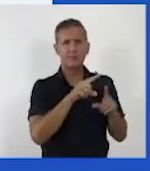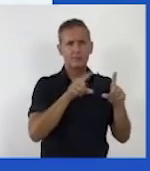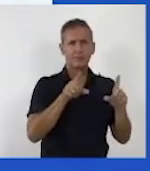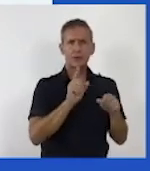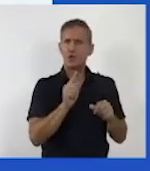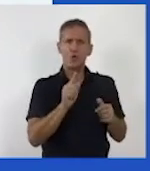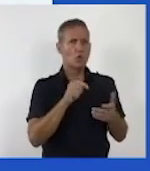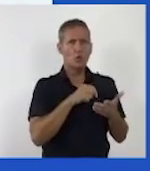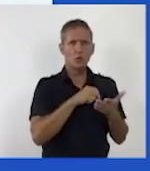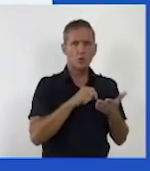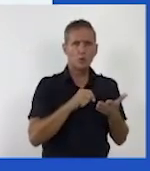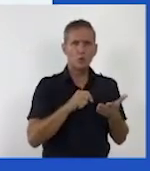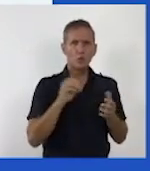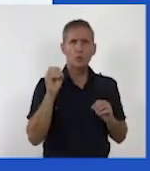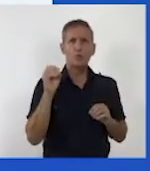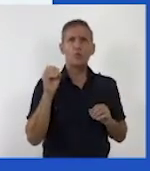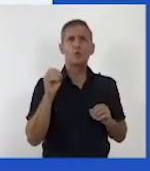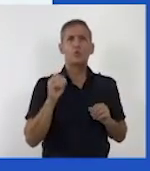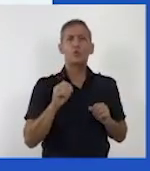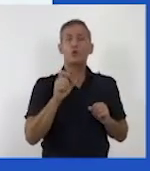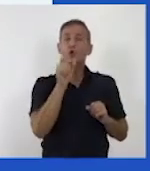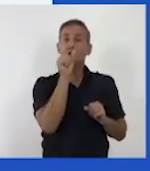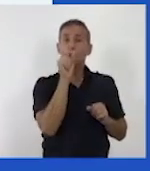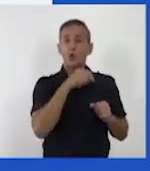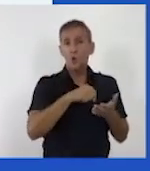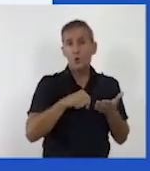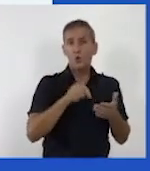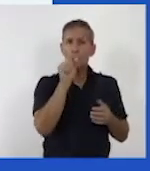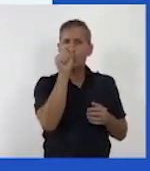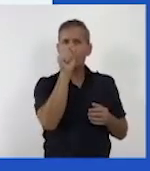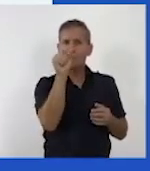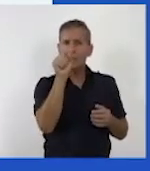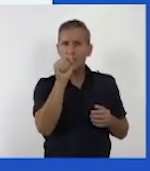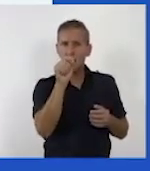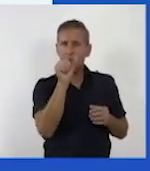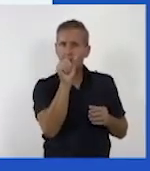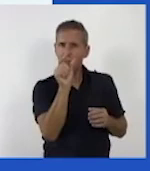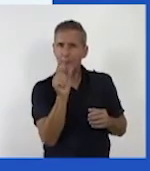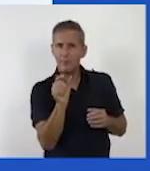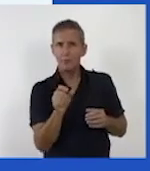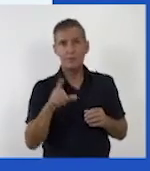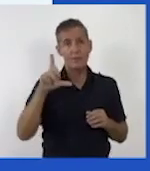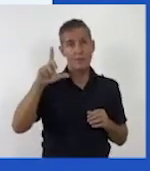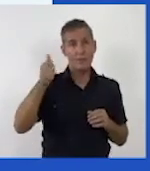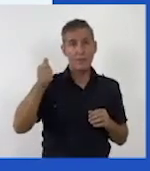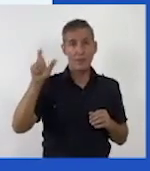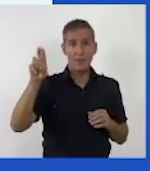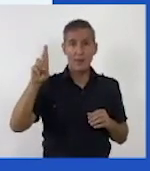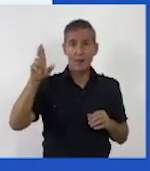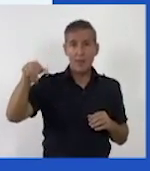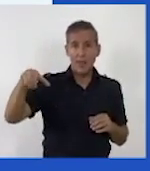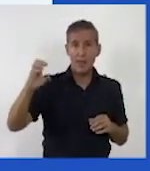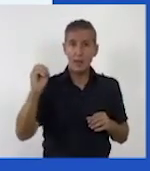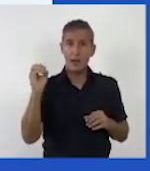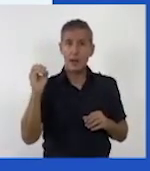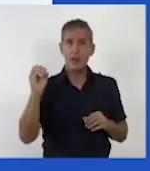copia en la orden copia en las palabras qué opinás largo